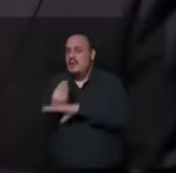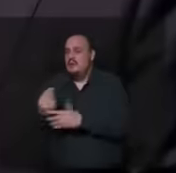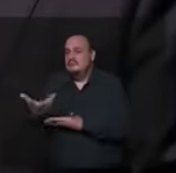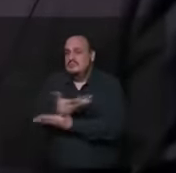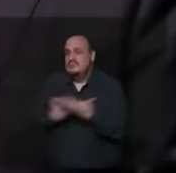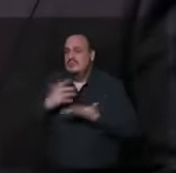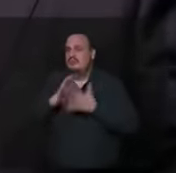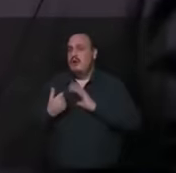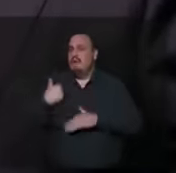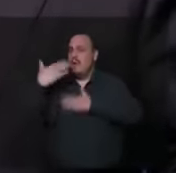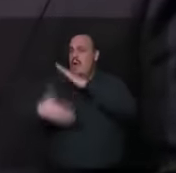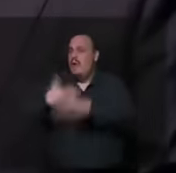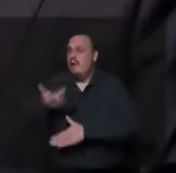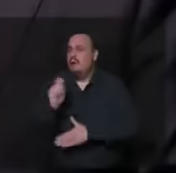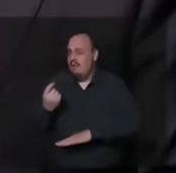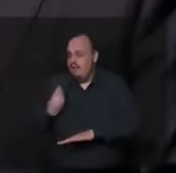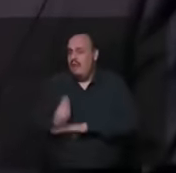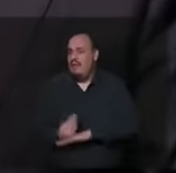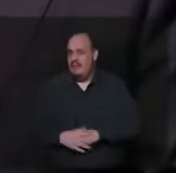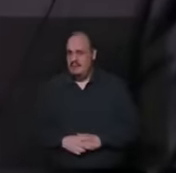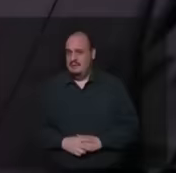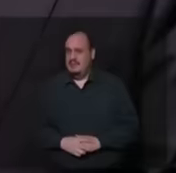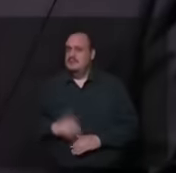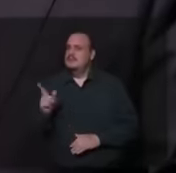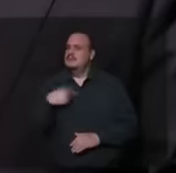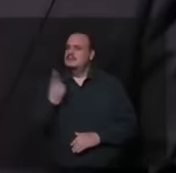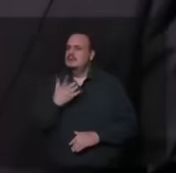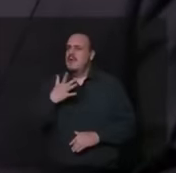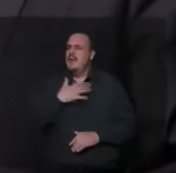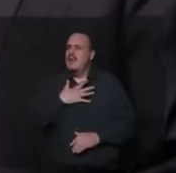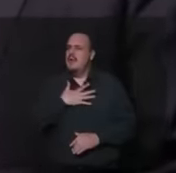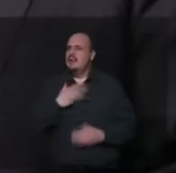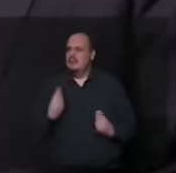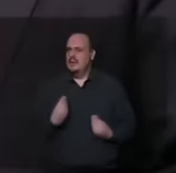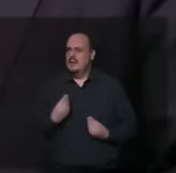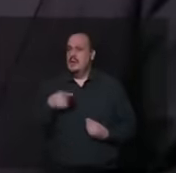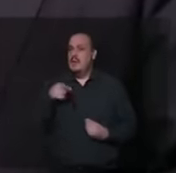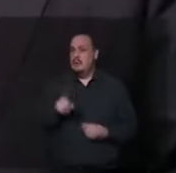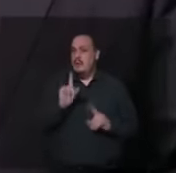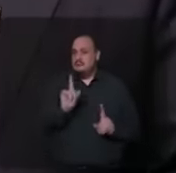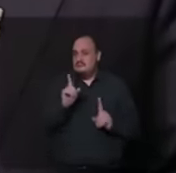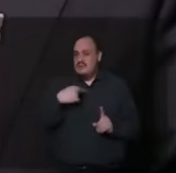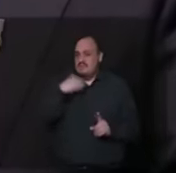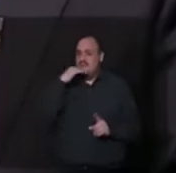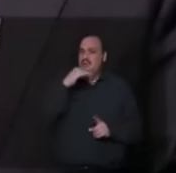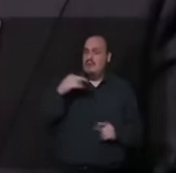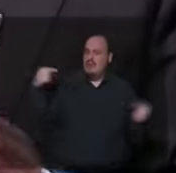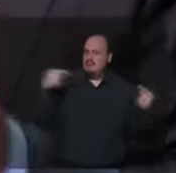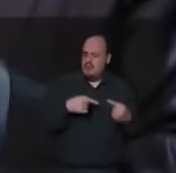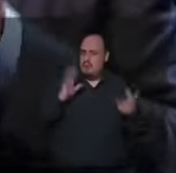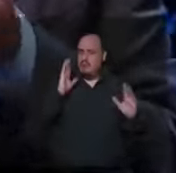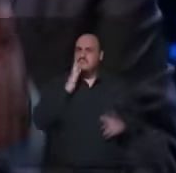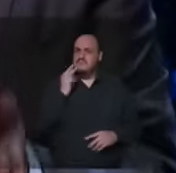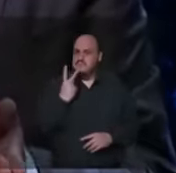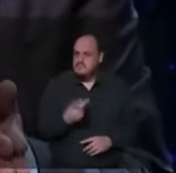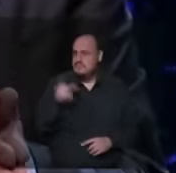crecimiento? Y desgraciadamente lo que vemos es que o te contradecís en la base que le presentaste a la justicia electoral